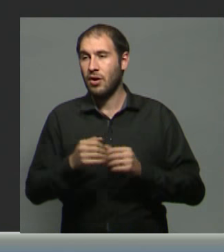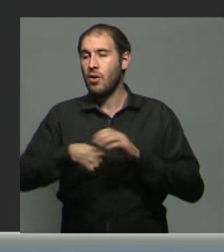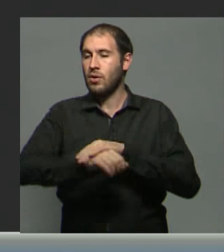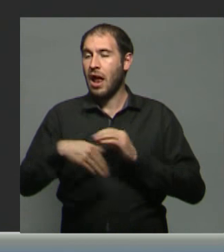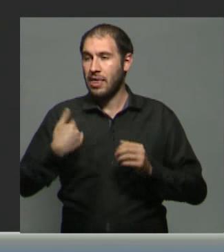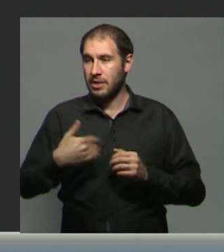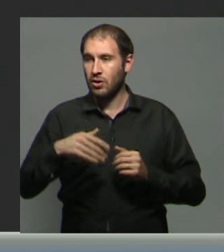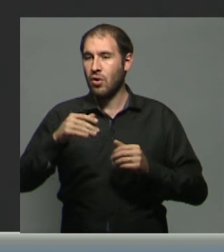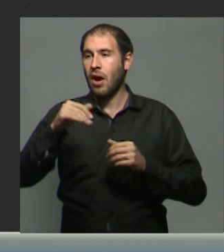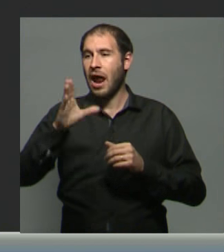local. Pero bueno, está lo que decíamos, ¿no? Hubo otras cuestiones, como los derechos del fútbol internacional, del fútbol argentino para fuera